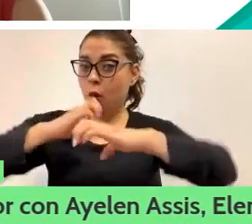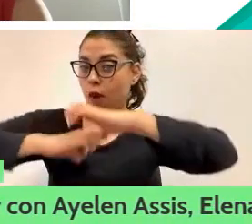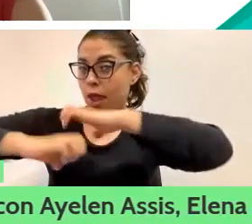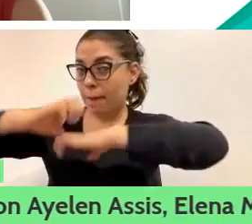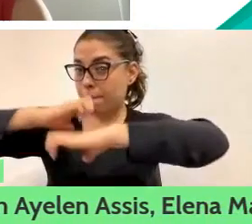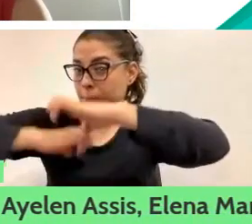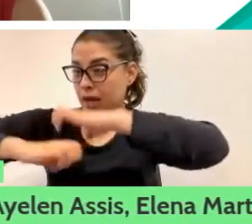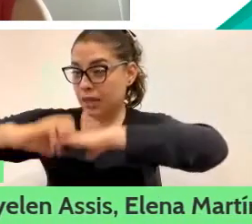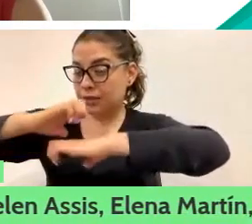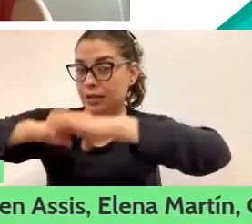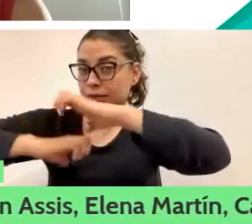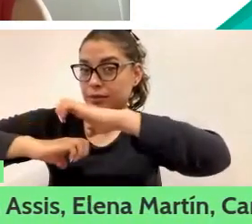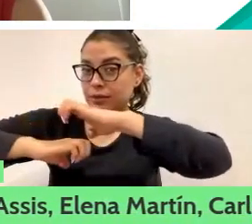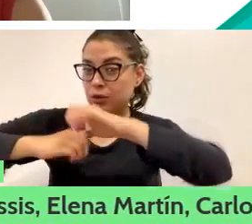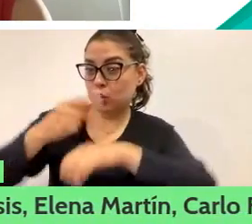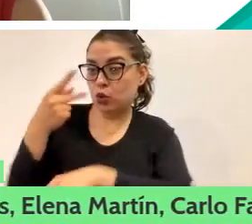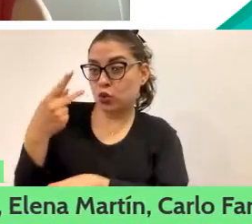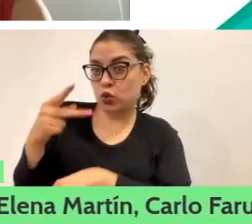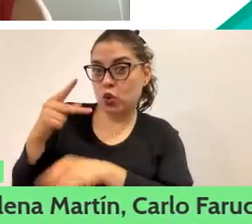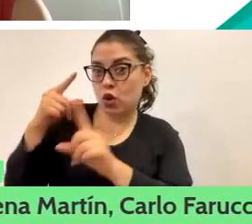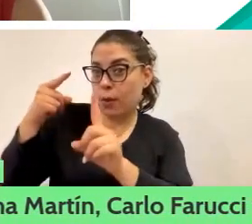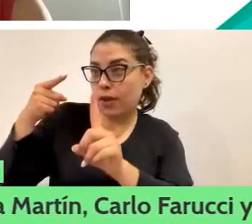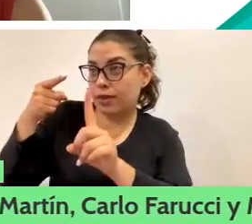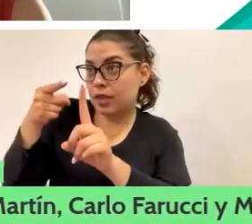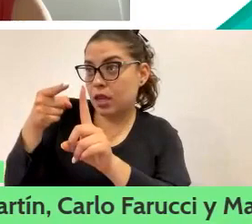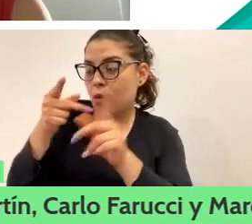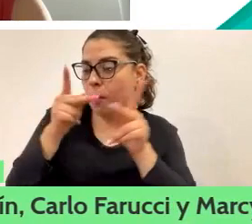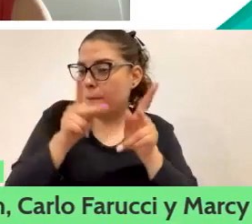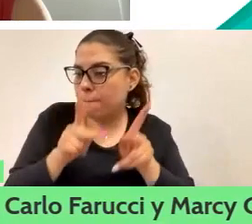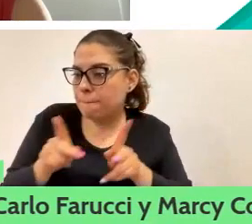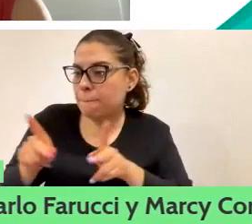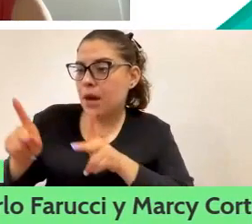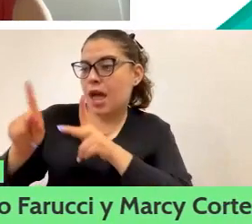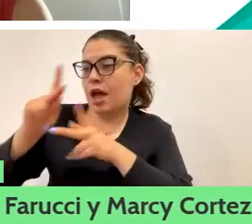a la organización y por supuesto, a las organizaciones con